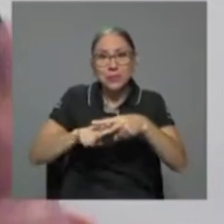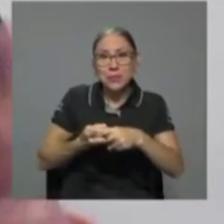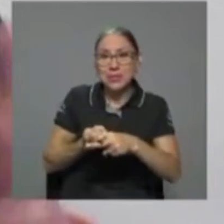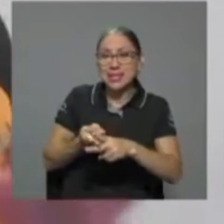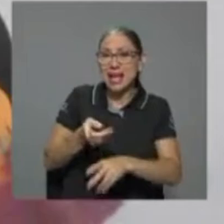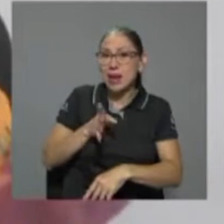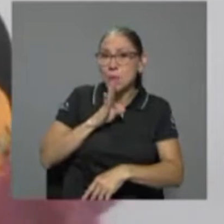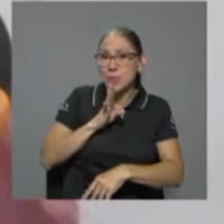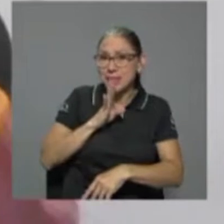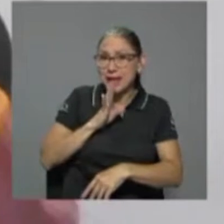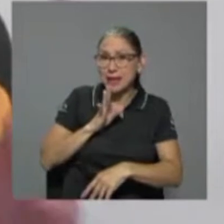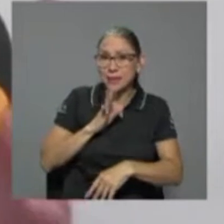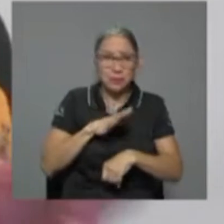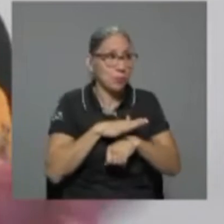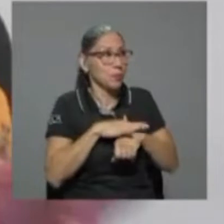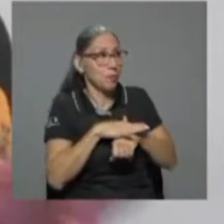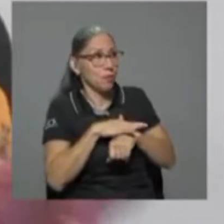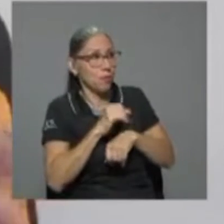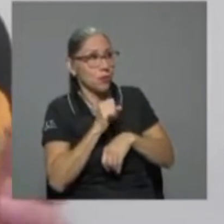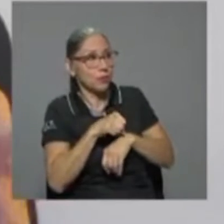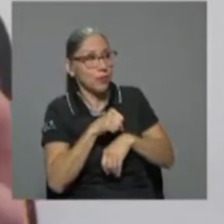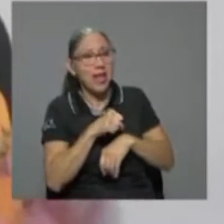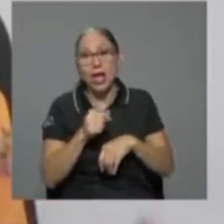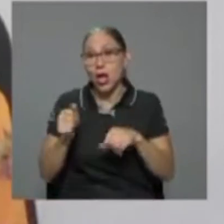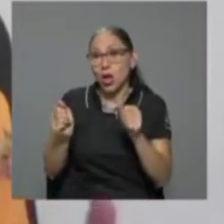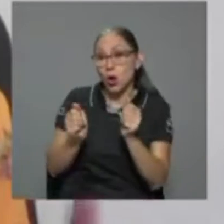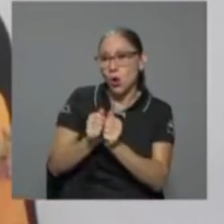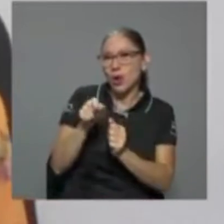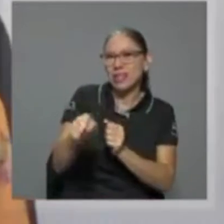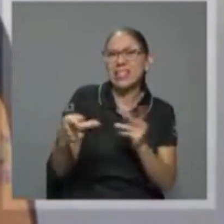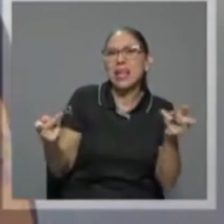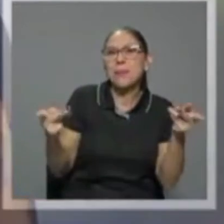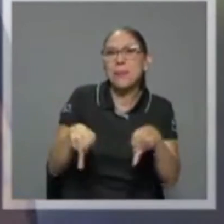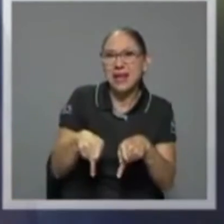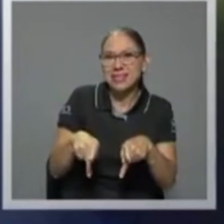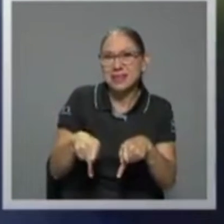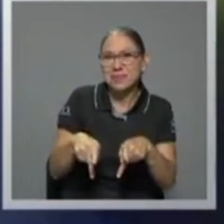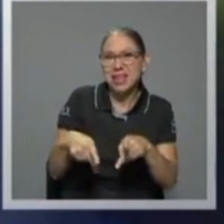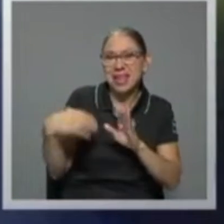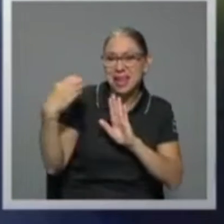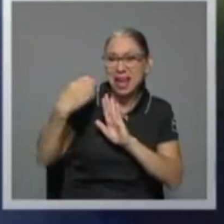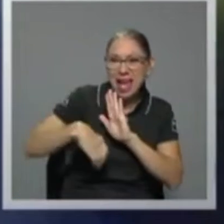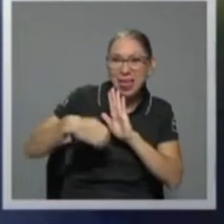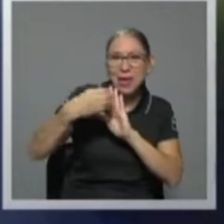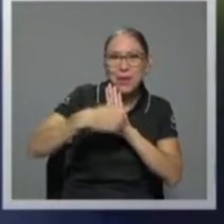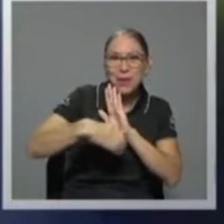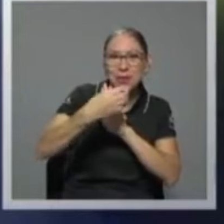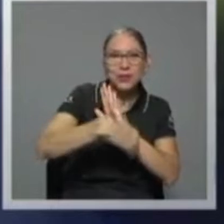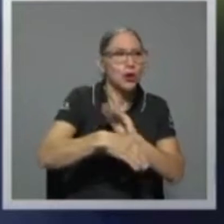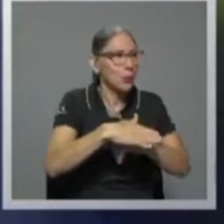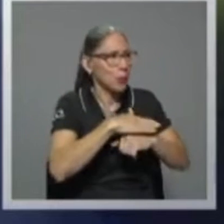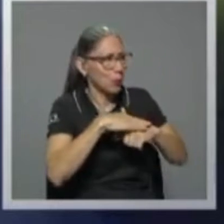ese escenario, ¿verdad? ¿Qué pasa en cada uno de estos ejes? Por favor, doña Yulisa, hágalo.